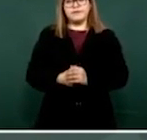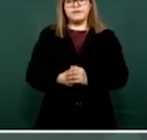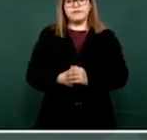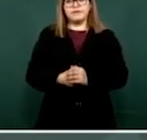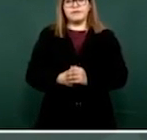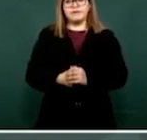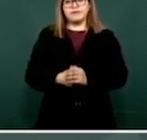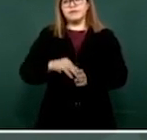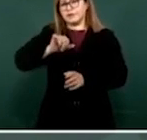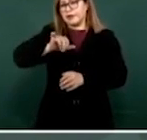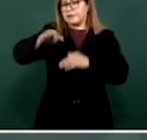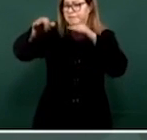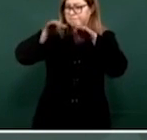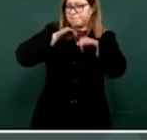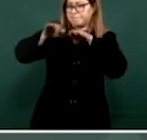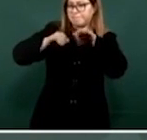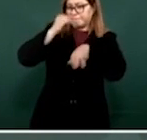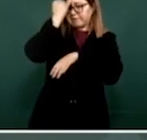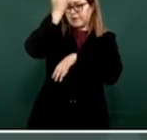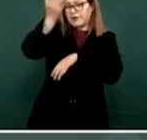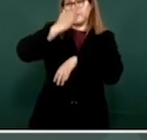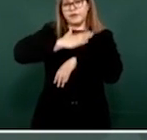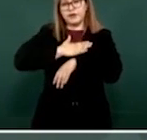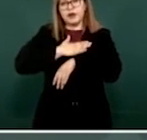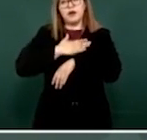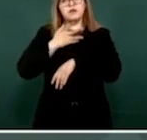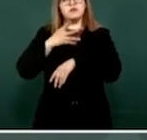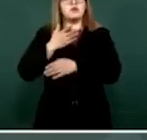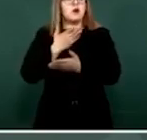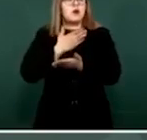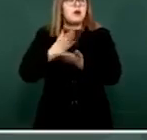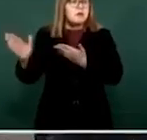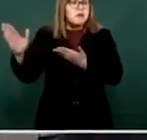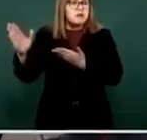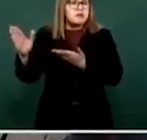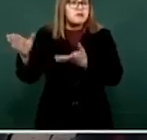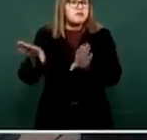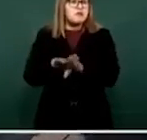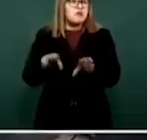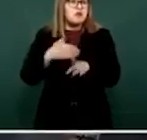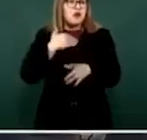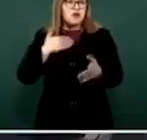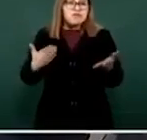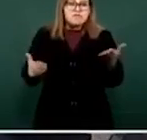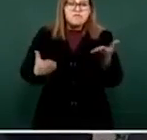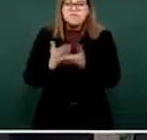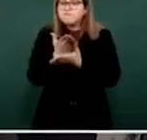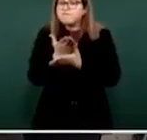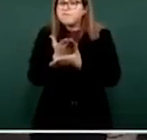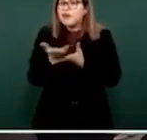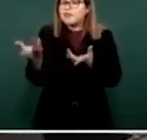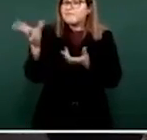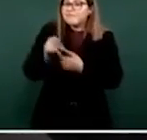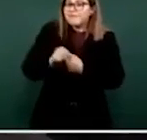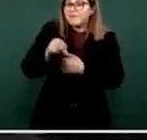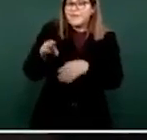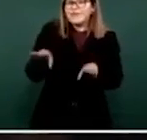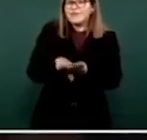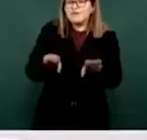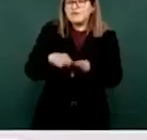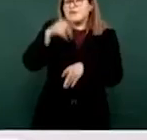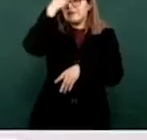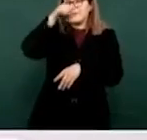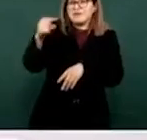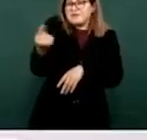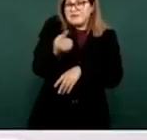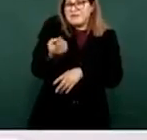vamos a trabajar en eso. Lo otro, no me meto, o sea, estoy en huelga sobre